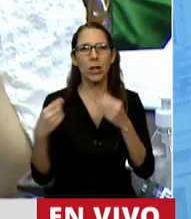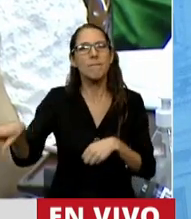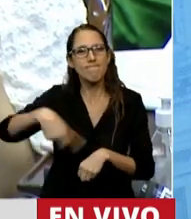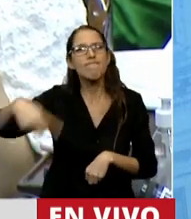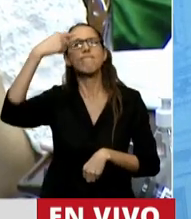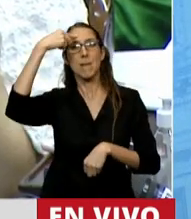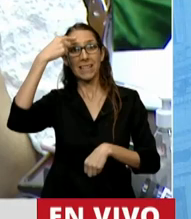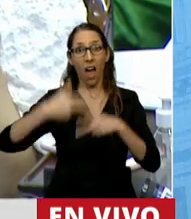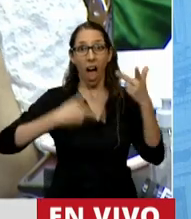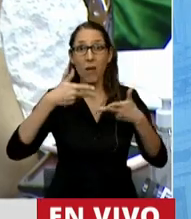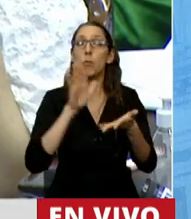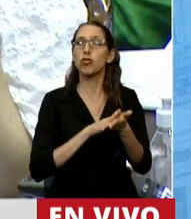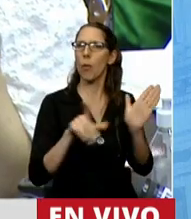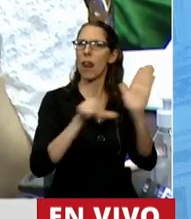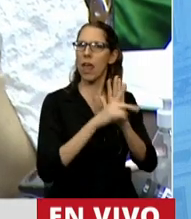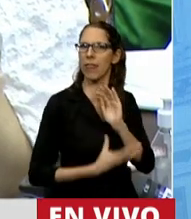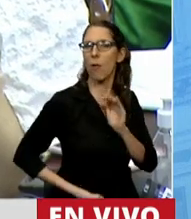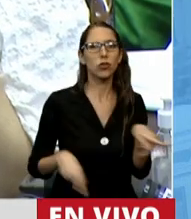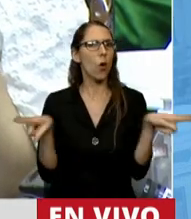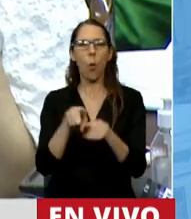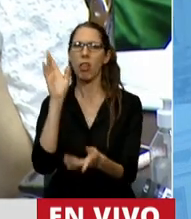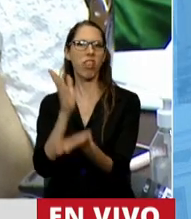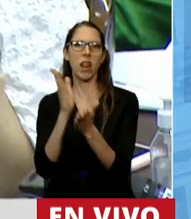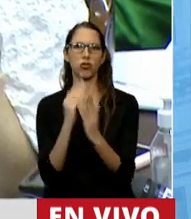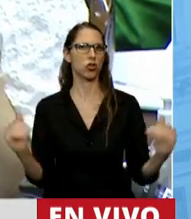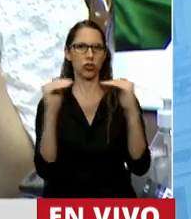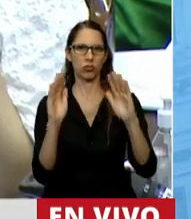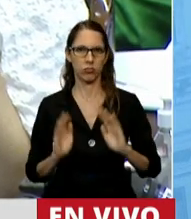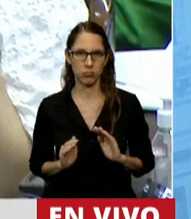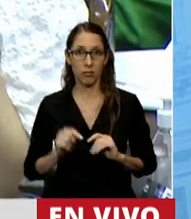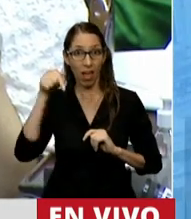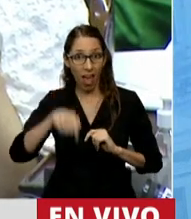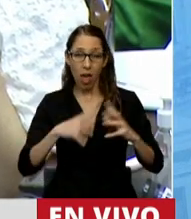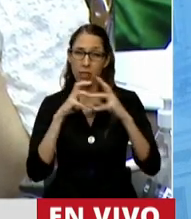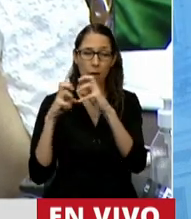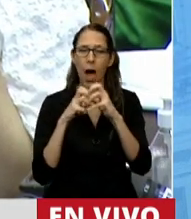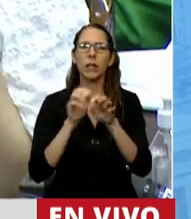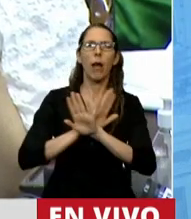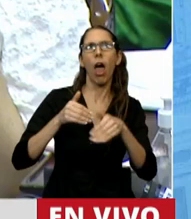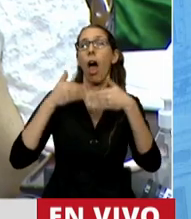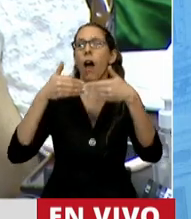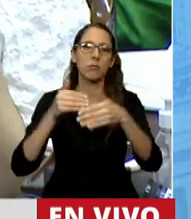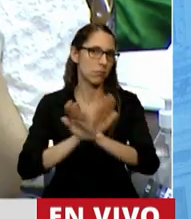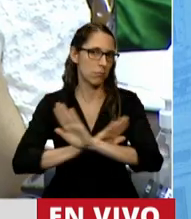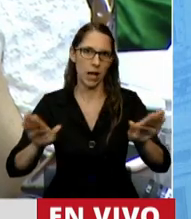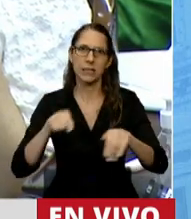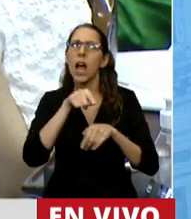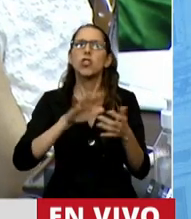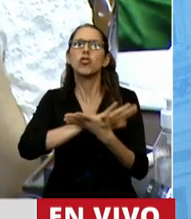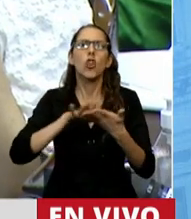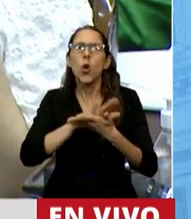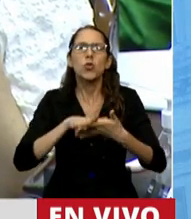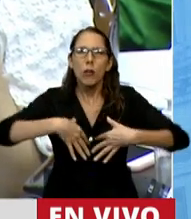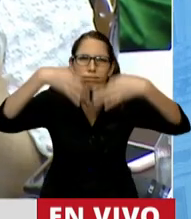es hablar de derechos. Este debate no merece postergarse y hay una única resolución posible para que sea